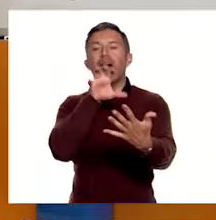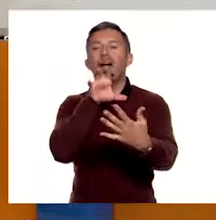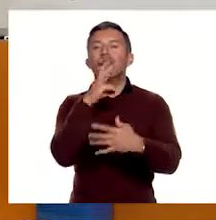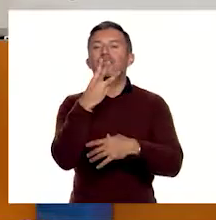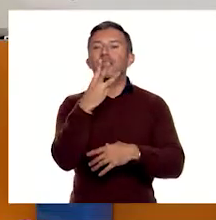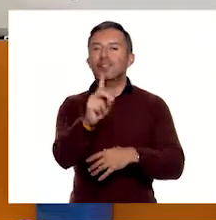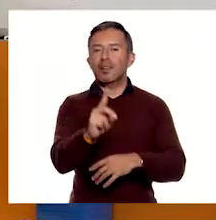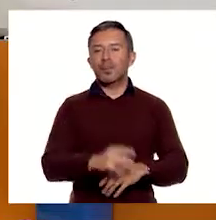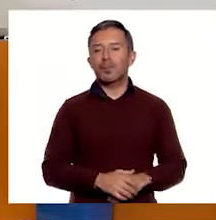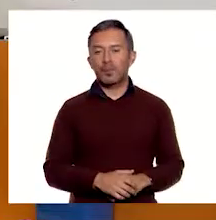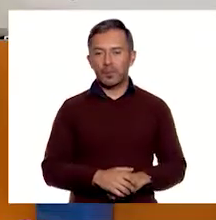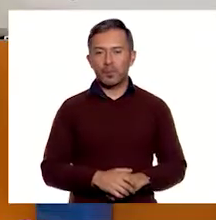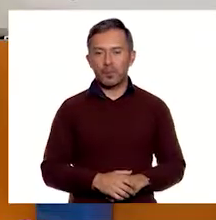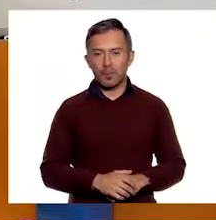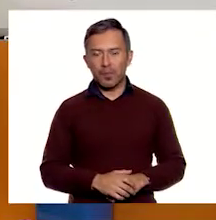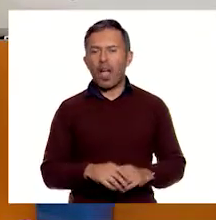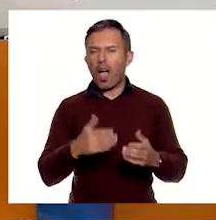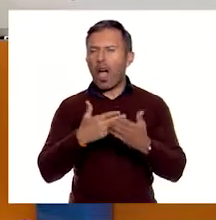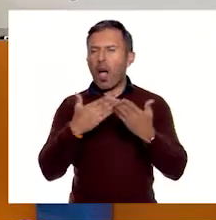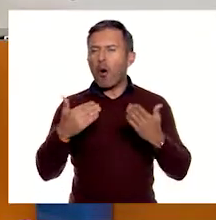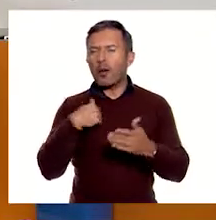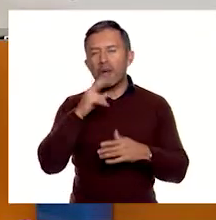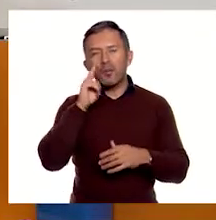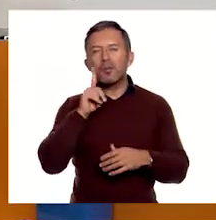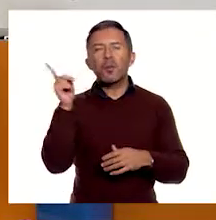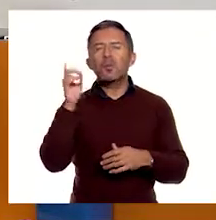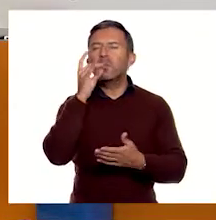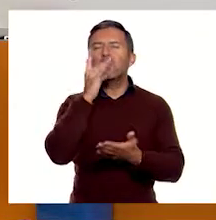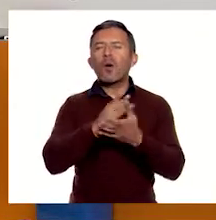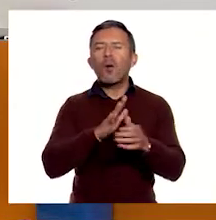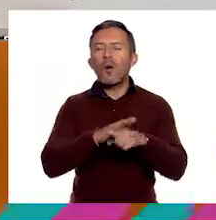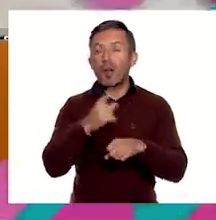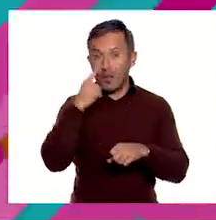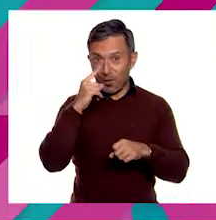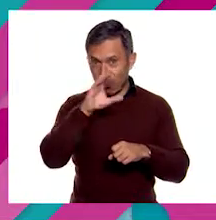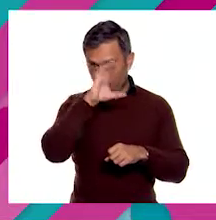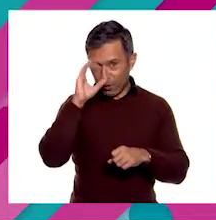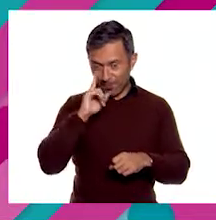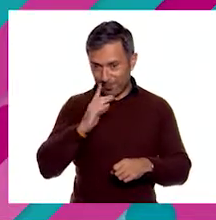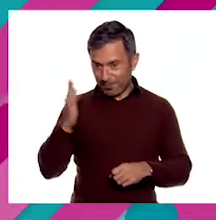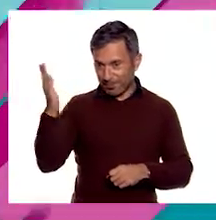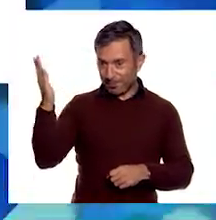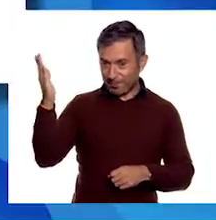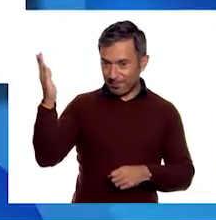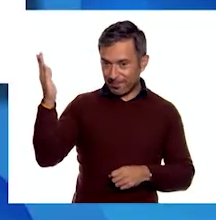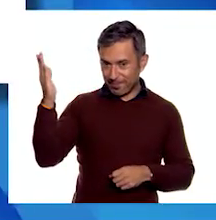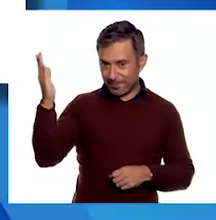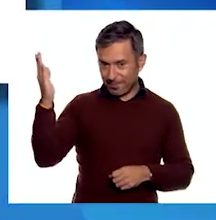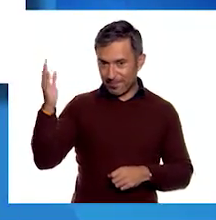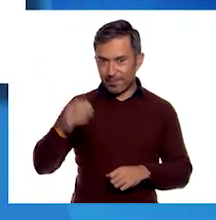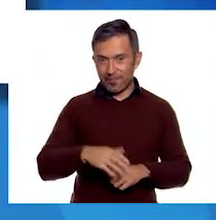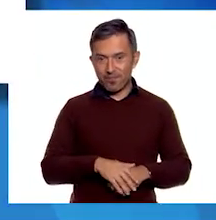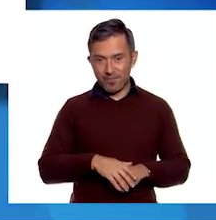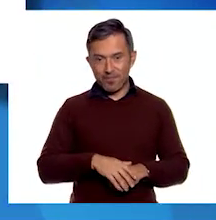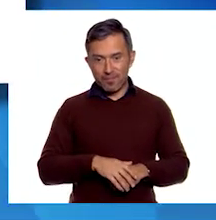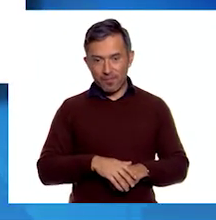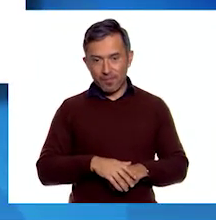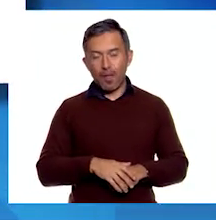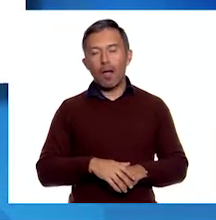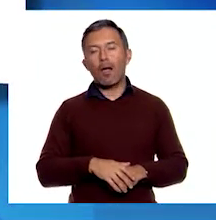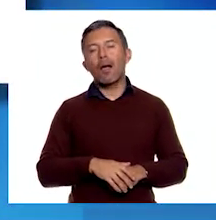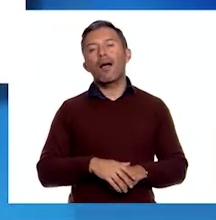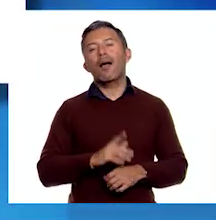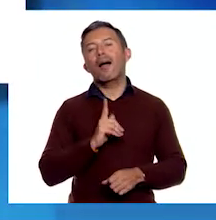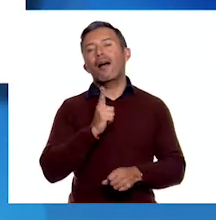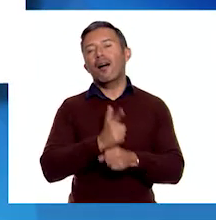a continuación, miren, les voy a decir qué imagen se puede ver en esta. Miren, en pantalla va a aparecer la imagen que se debe de ver. ¡Ah!